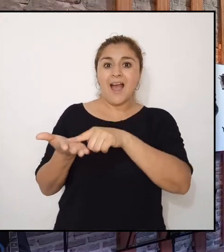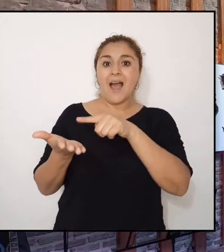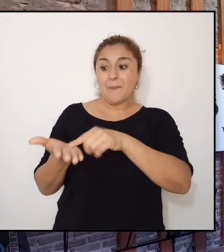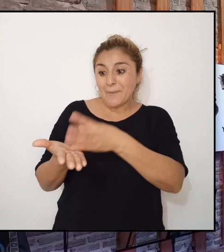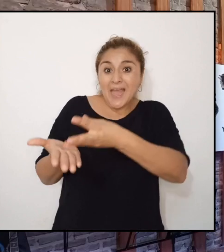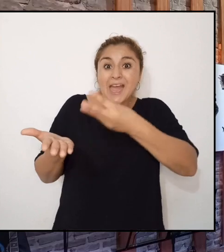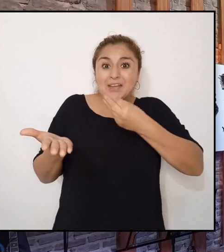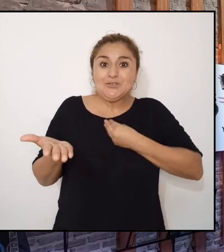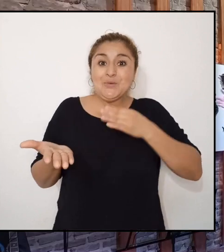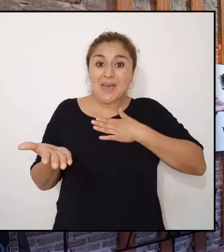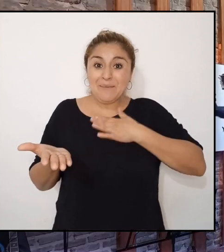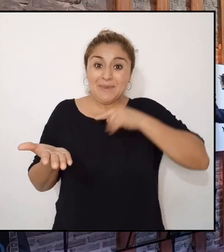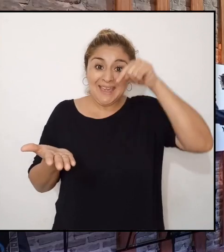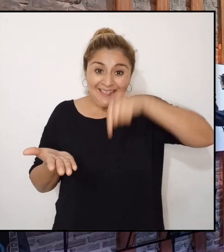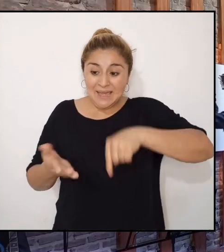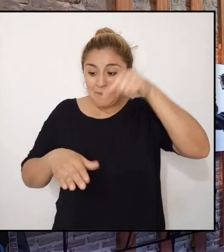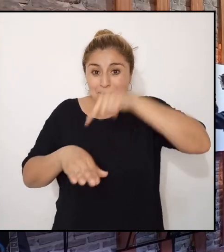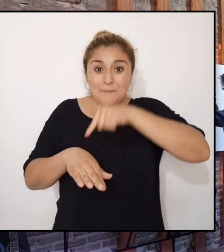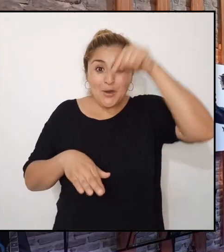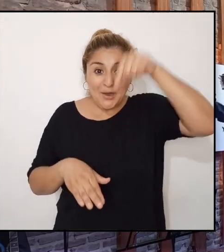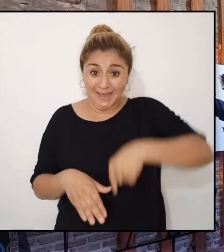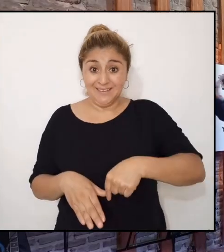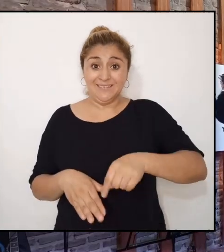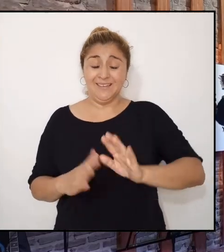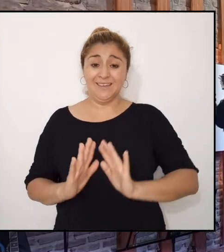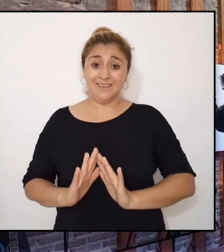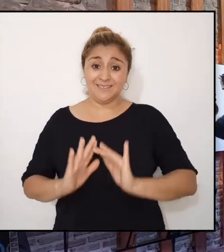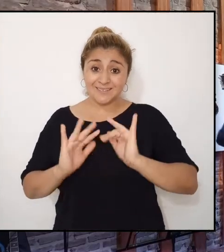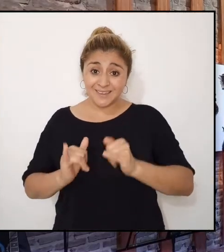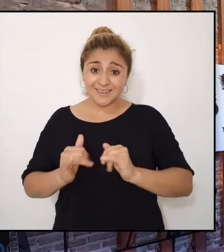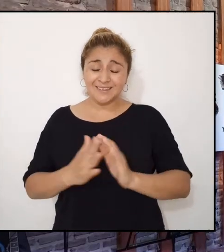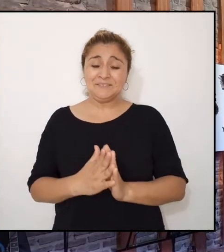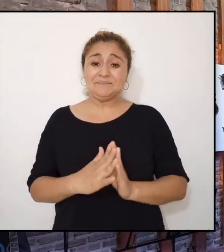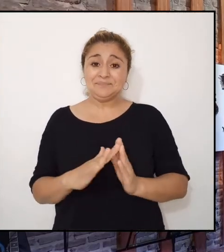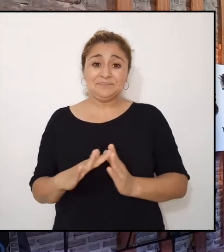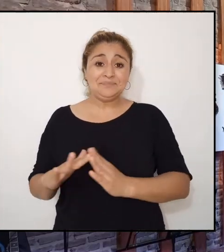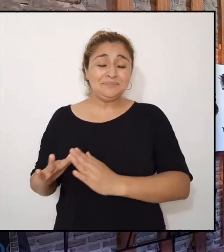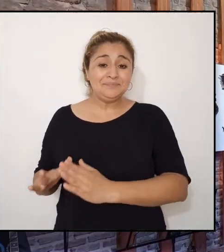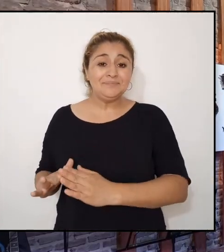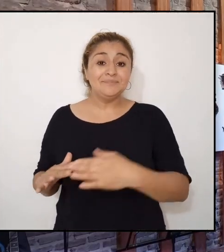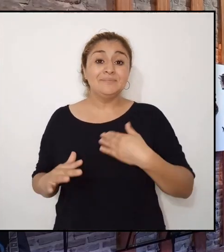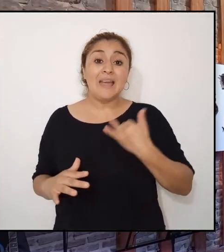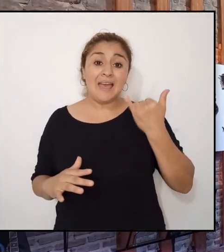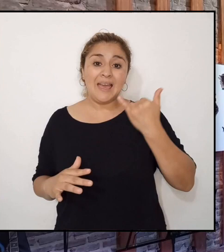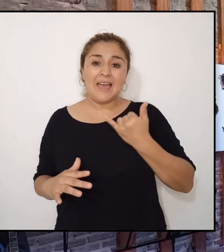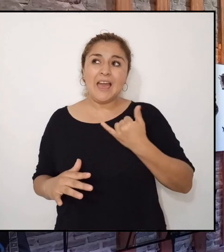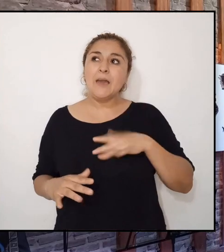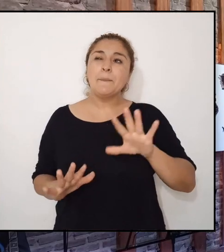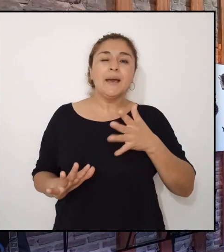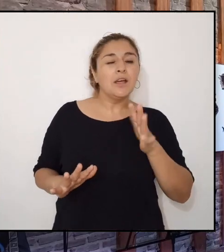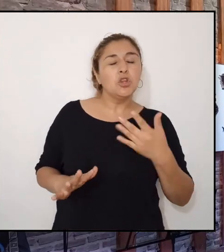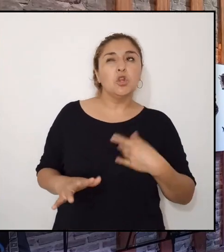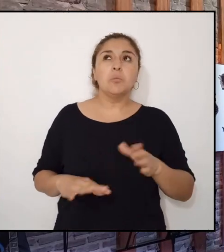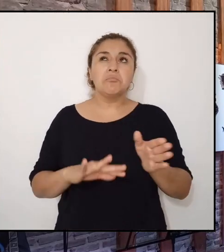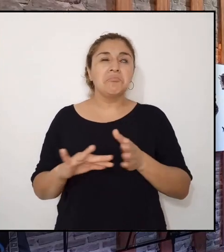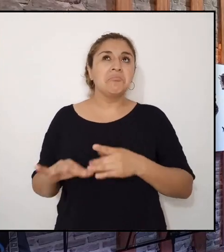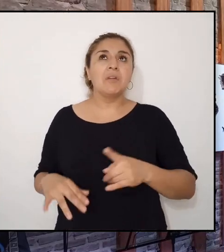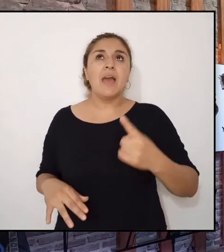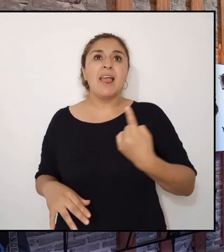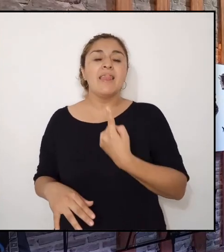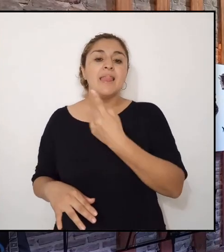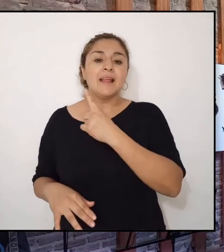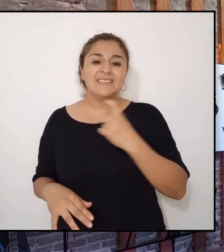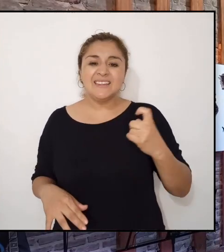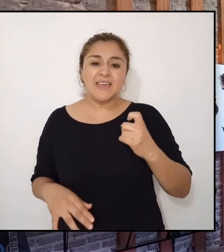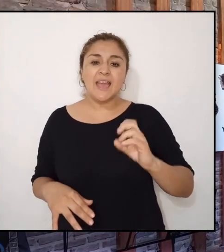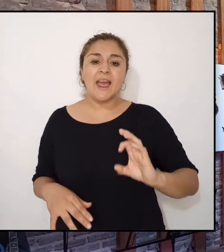Hace no muchos años atrás, no más de 100 años atrás, se entendió cómo funcionaba el tema del ciclo del agua, de que